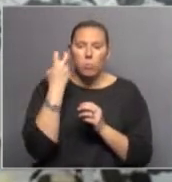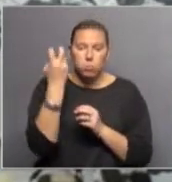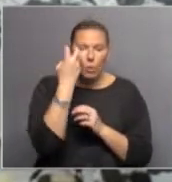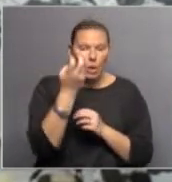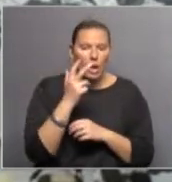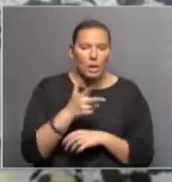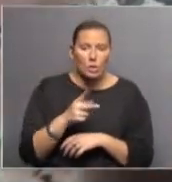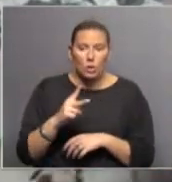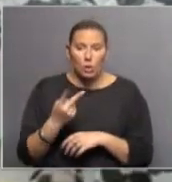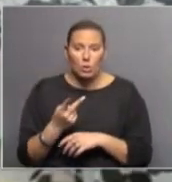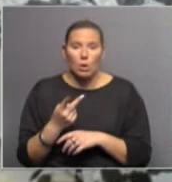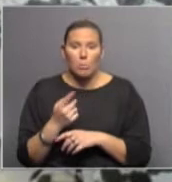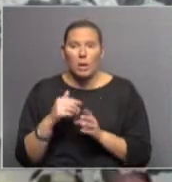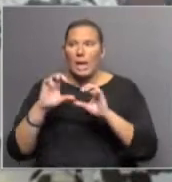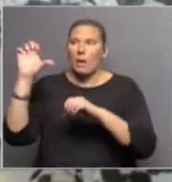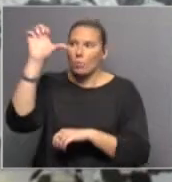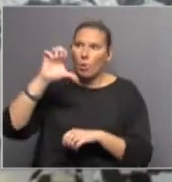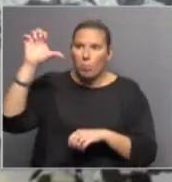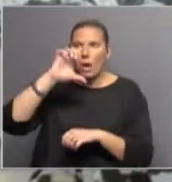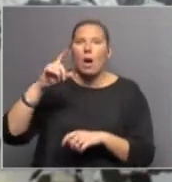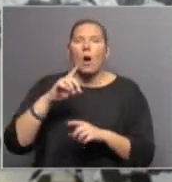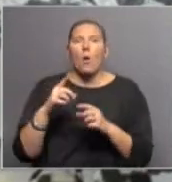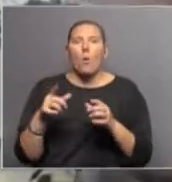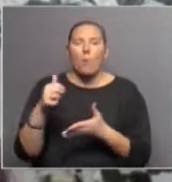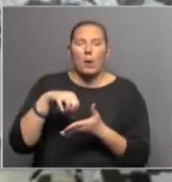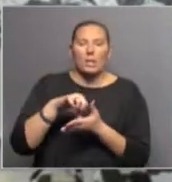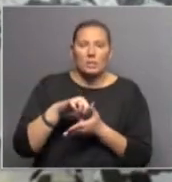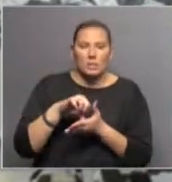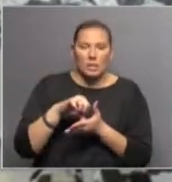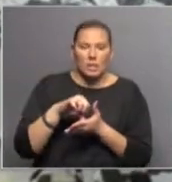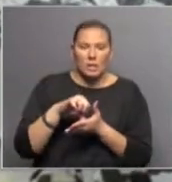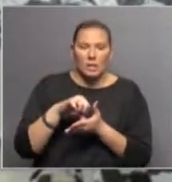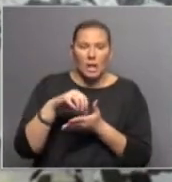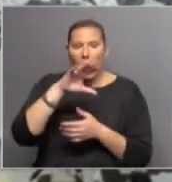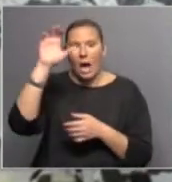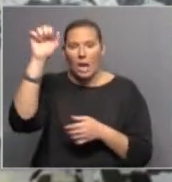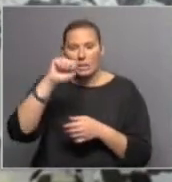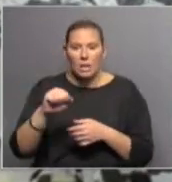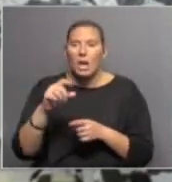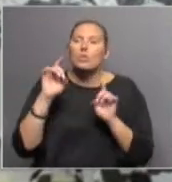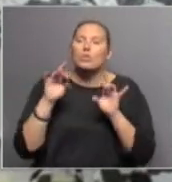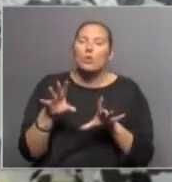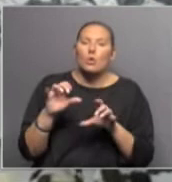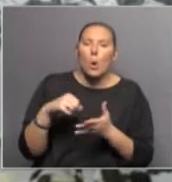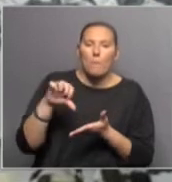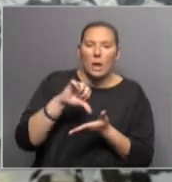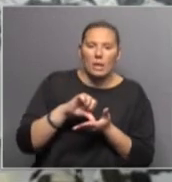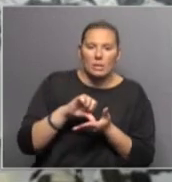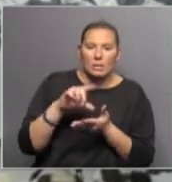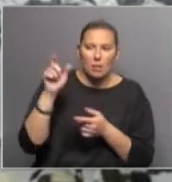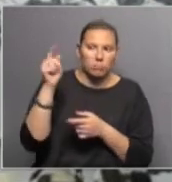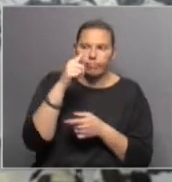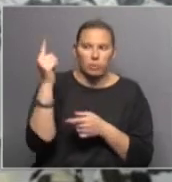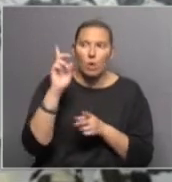para descarbonizar, por ejemplo, a Europa o a los países asiáticos, y van a necesitar hidrógeno de otros países, no alcanza con las fuentes renovables que tienen